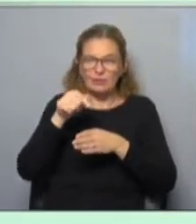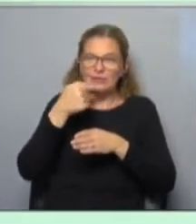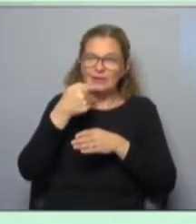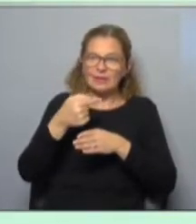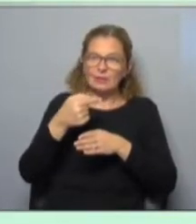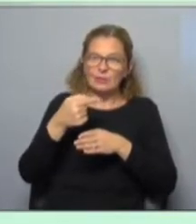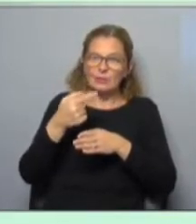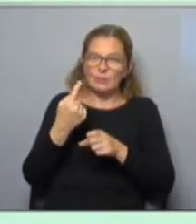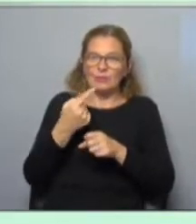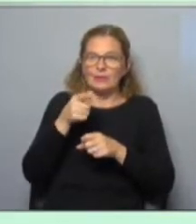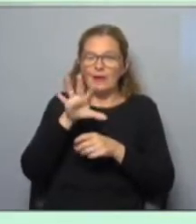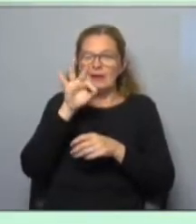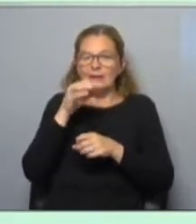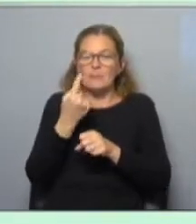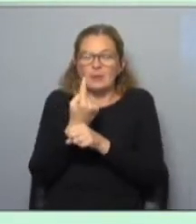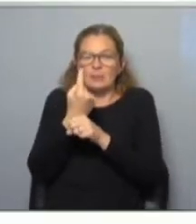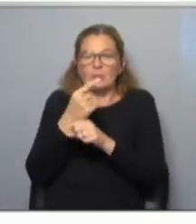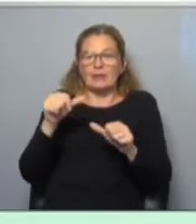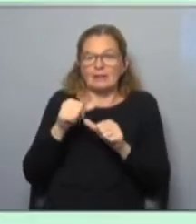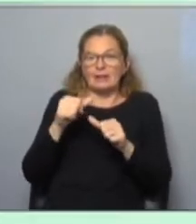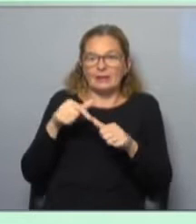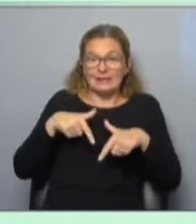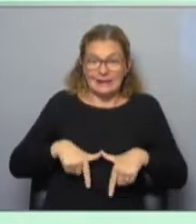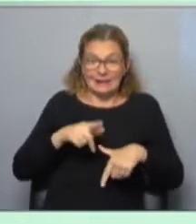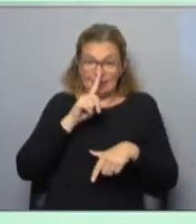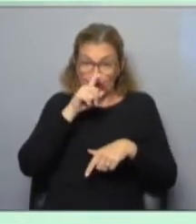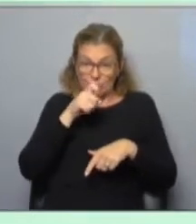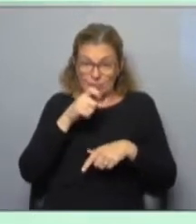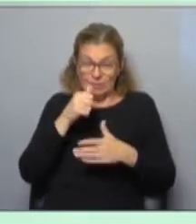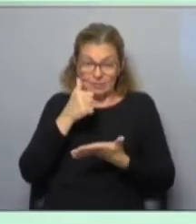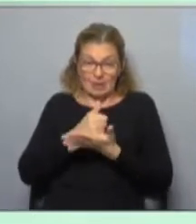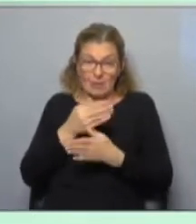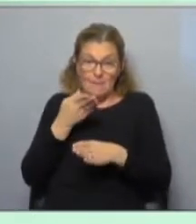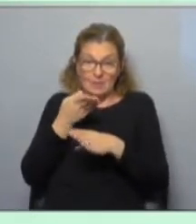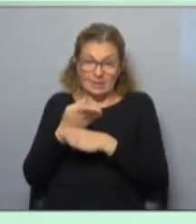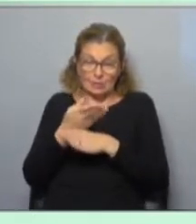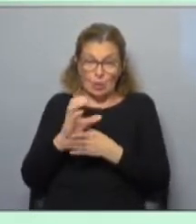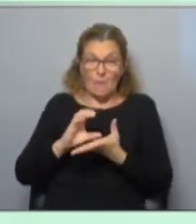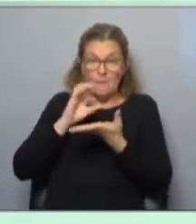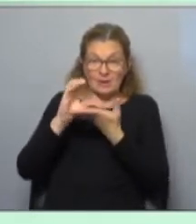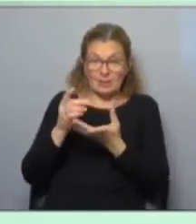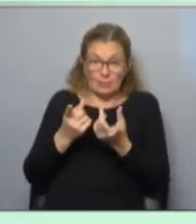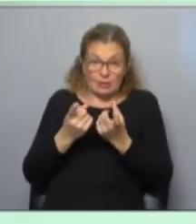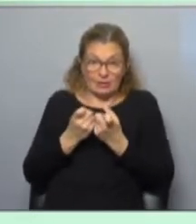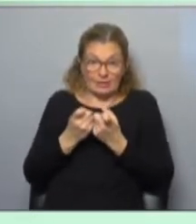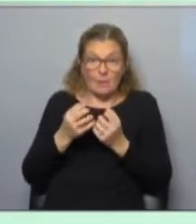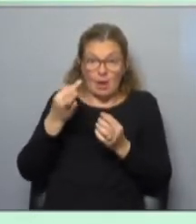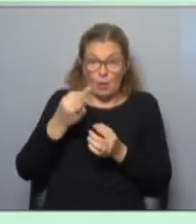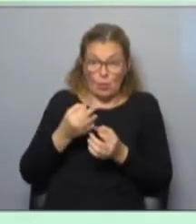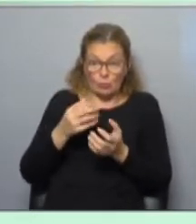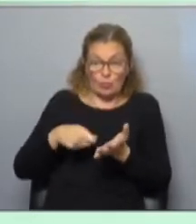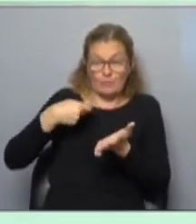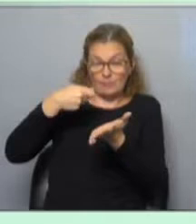Obviamente, hubo que priorizar allí qué es lo que se iba a hacer. Si la tendencia de Montevideo estaba solicitando un préstamo es porque necesitaba justamente los